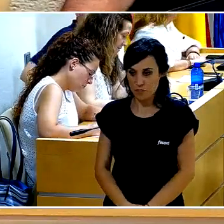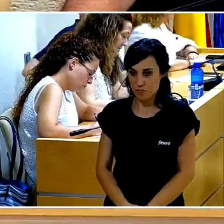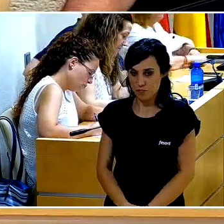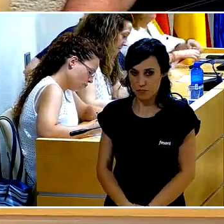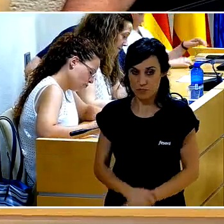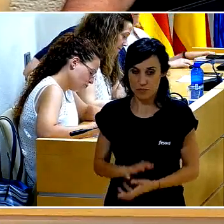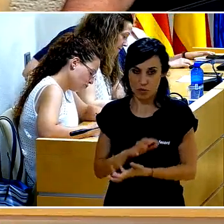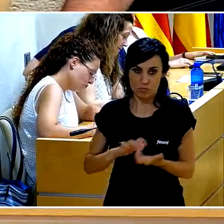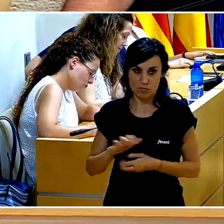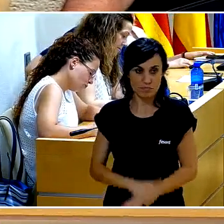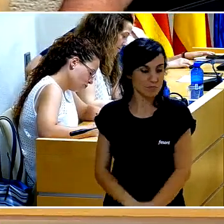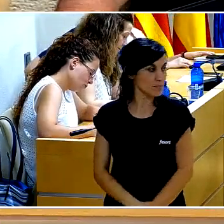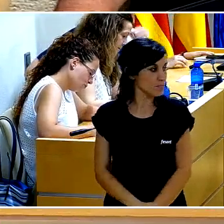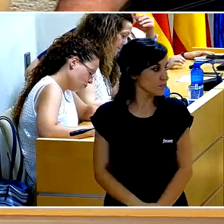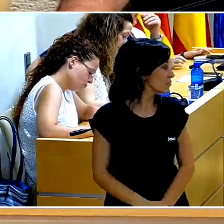Moltes gràcies,